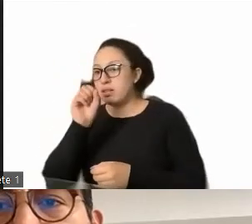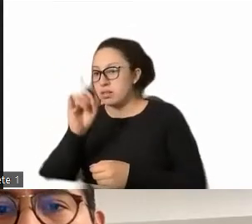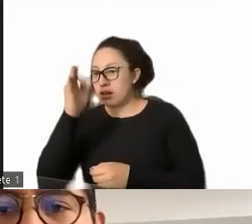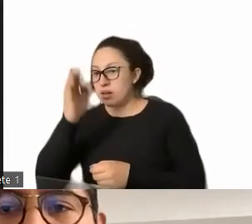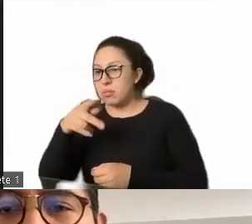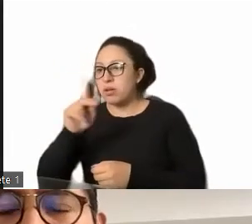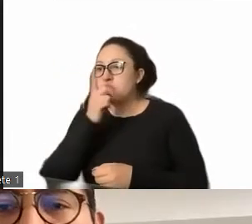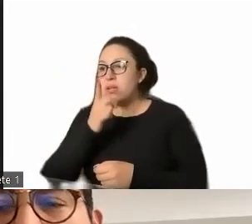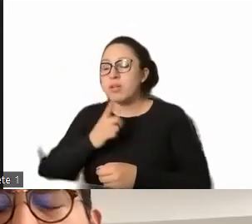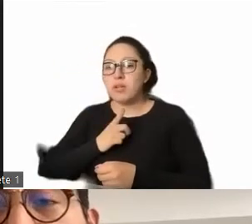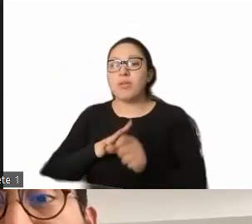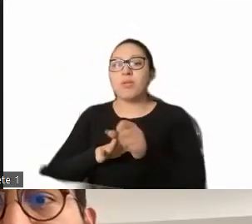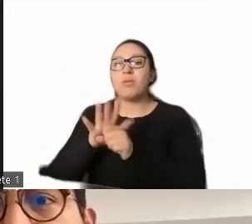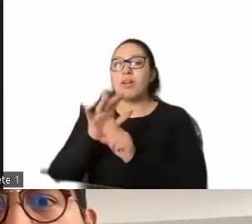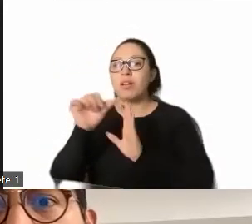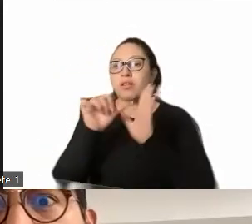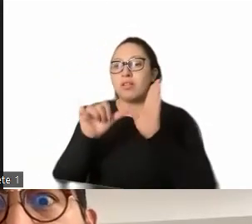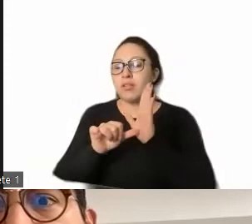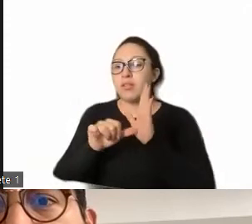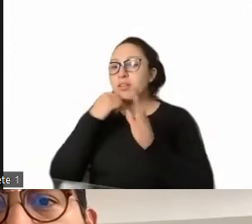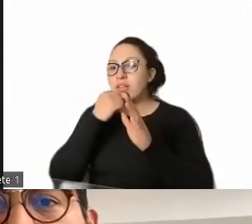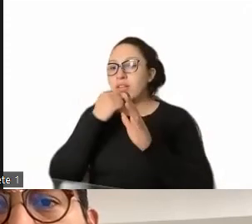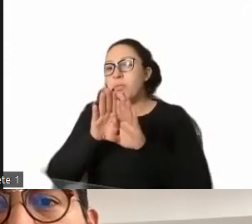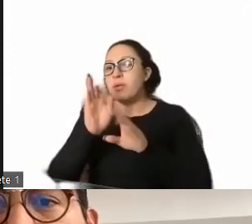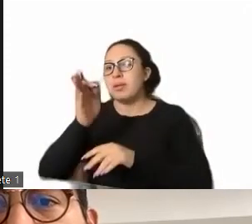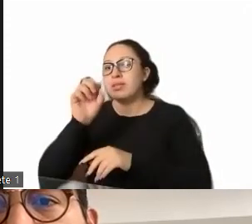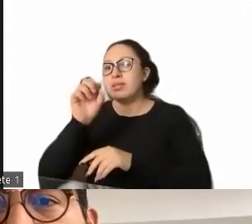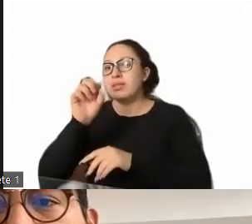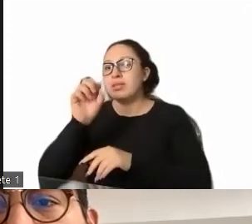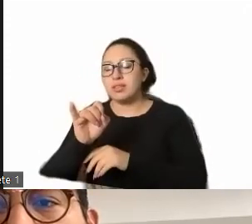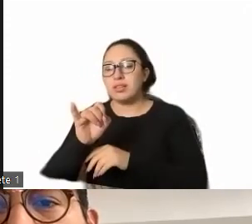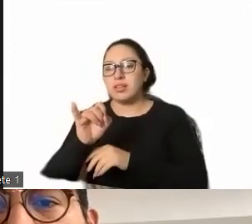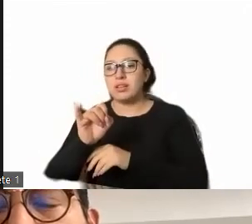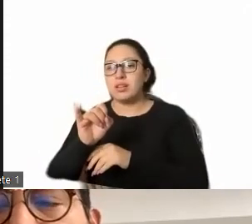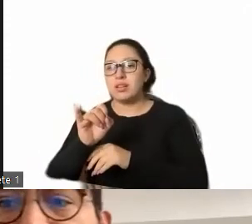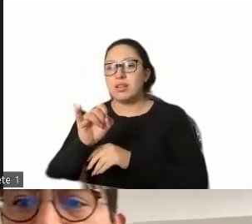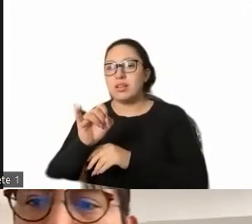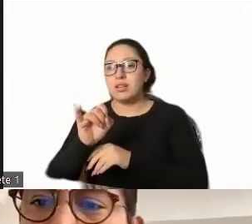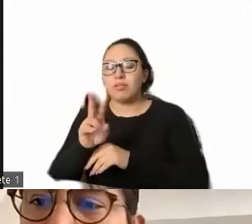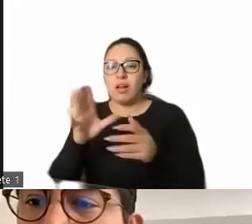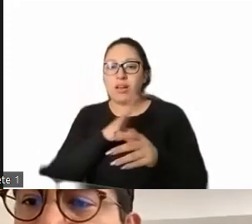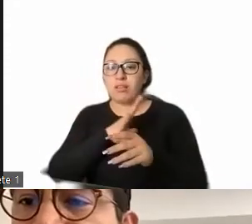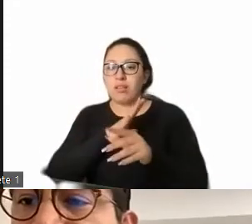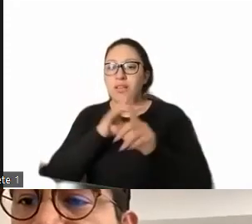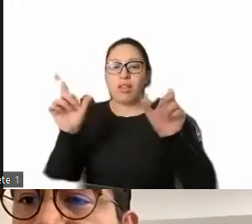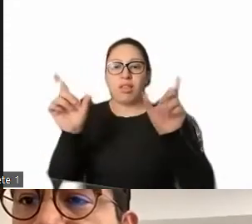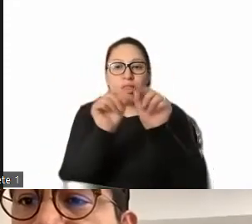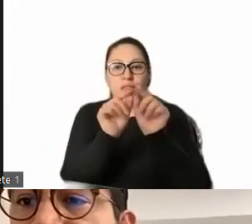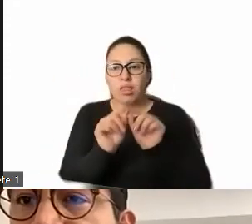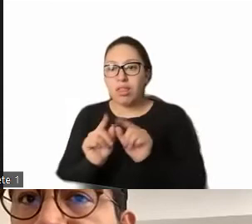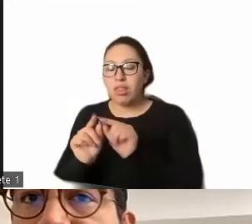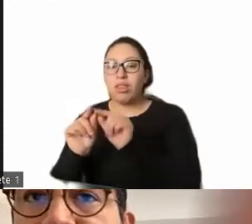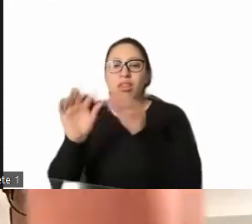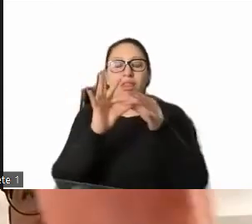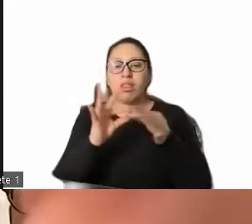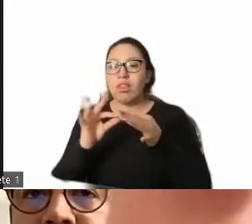decirnos exactamente cuál es la propuesta de la diputada. Se maneja de manera muy escueta, de manera muy lacónica, cuál es el planteamiento,